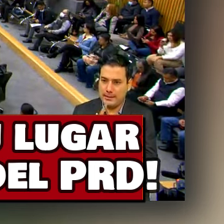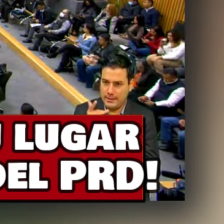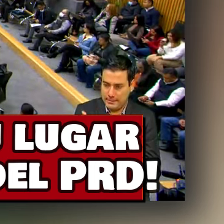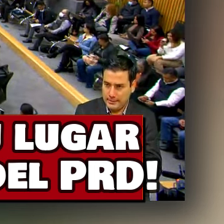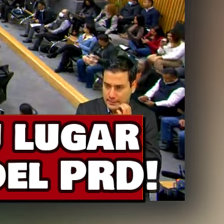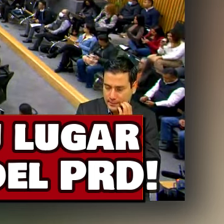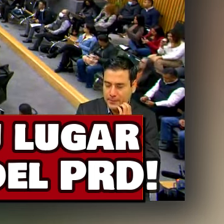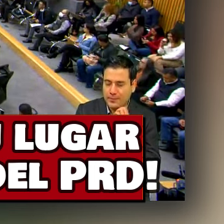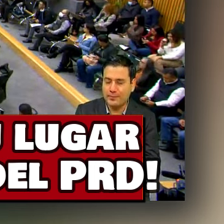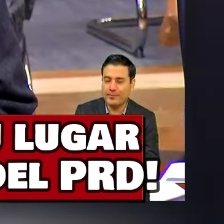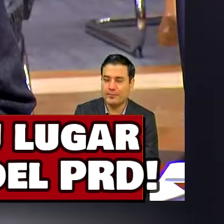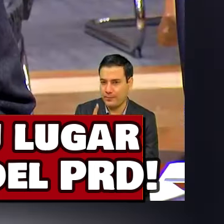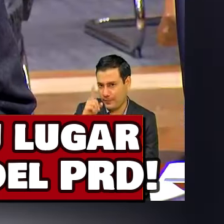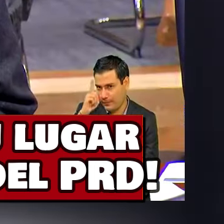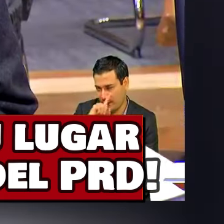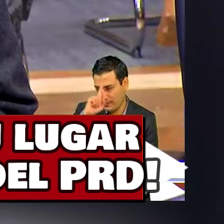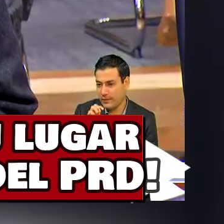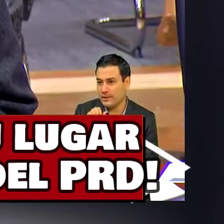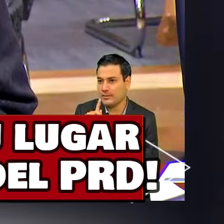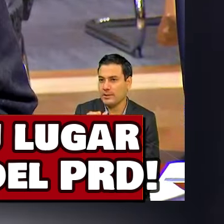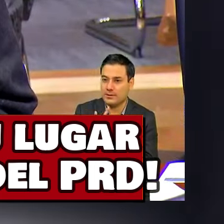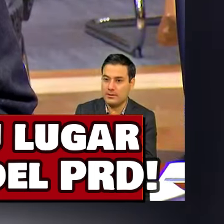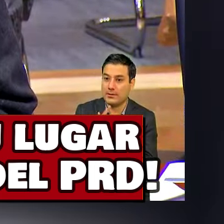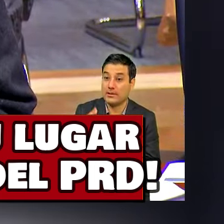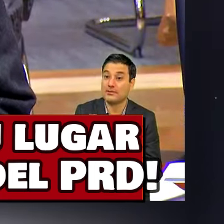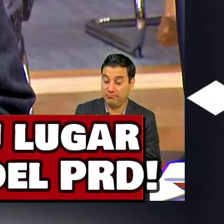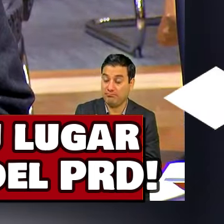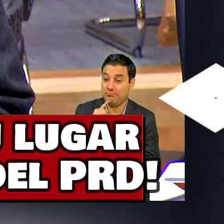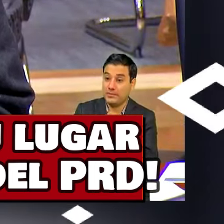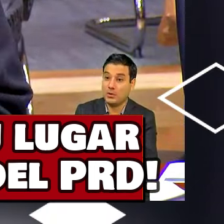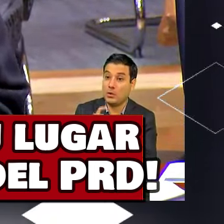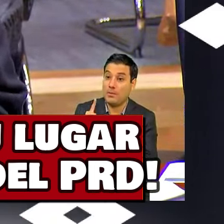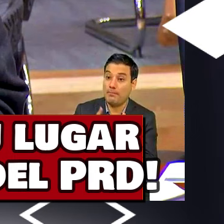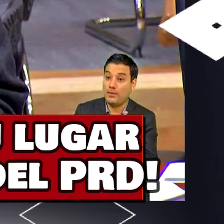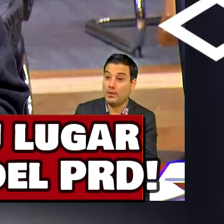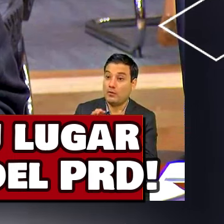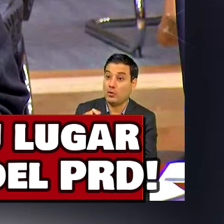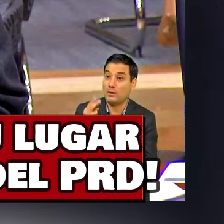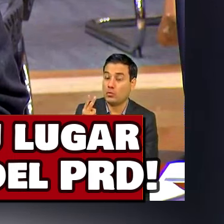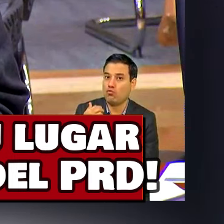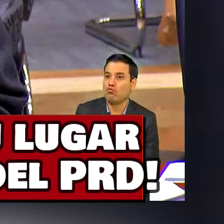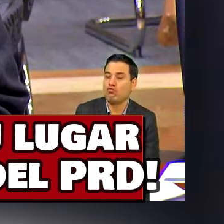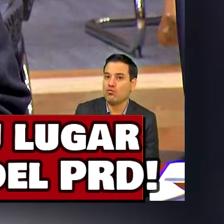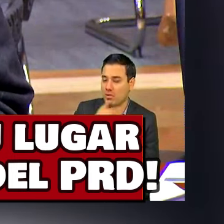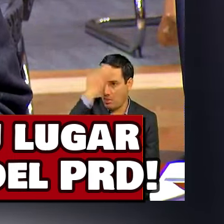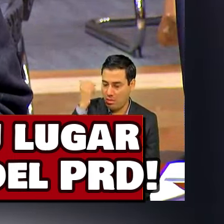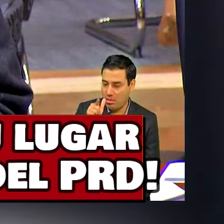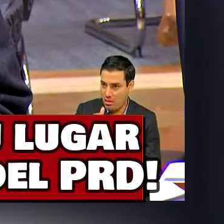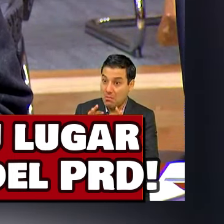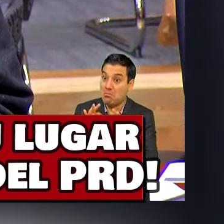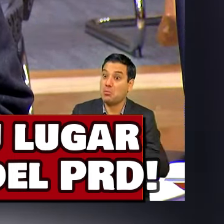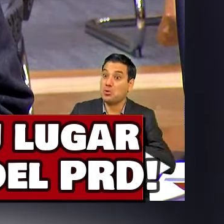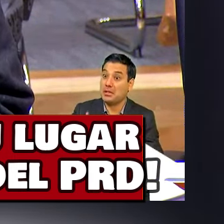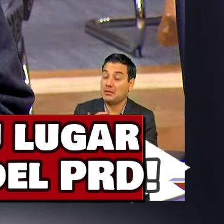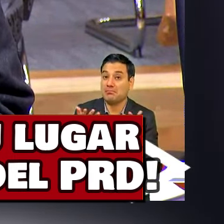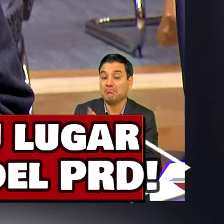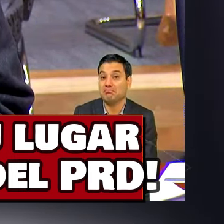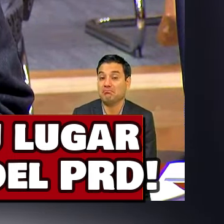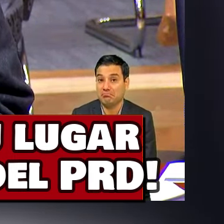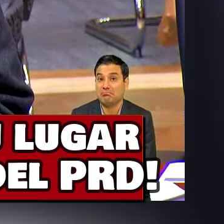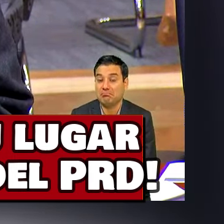Espadas el enriquecimiento de mi cultura política, que fue en 82, no sabía ese dato. Importante, muy importante. Peor todavía, o sea,